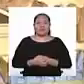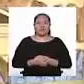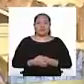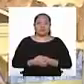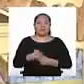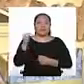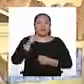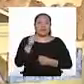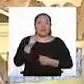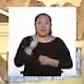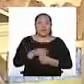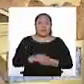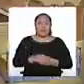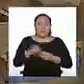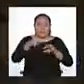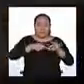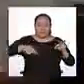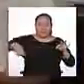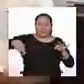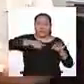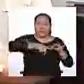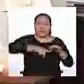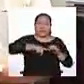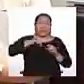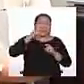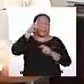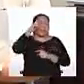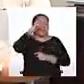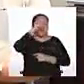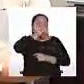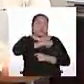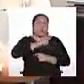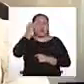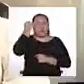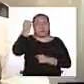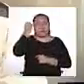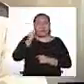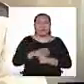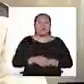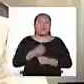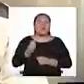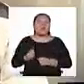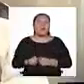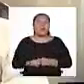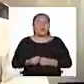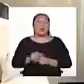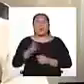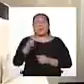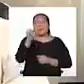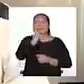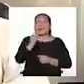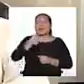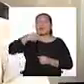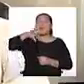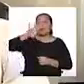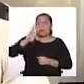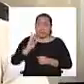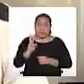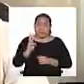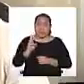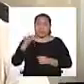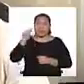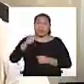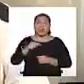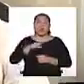Bueno, pues la Lima prehispánica es bien difícil de imaginarse, porque ocurre que a partir del siglo XVI nosotros